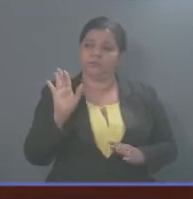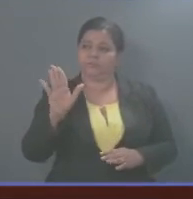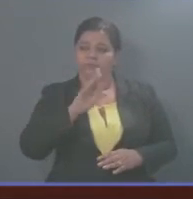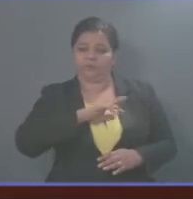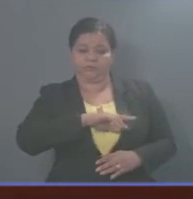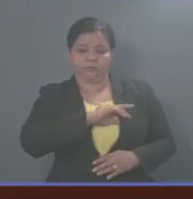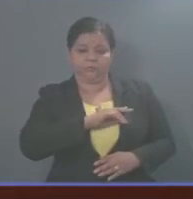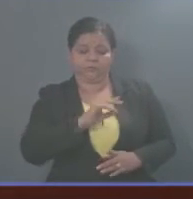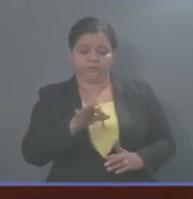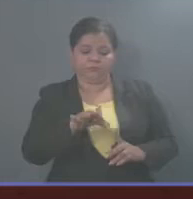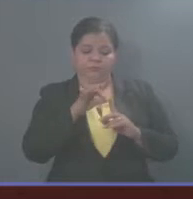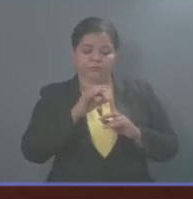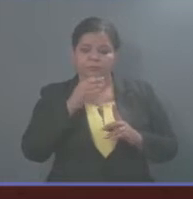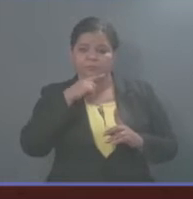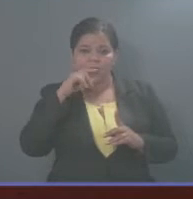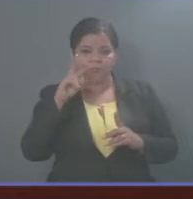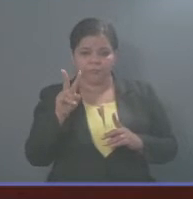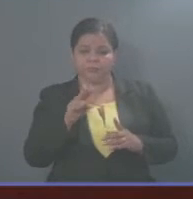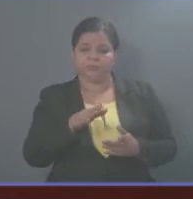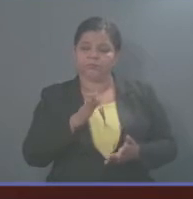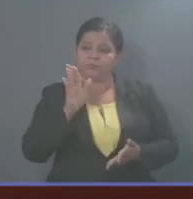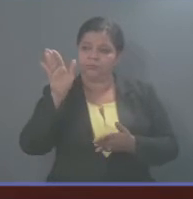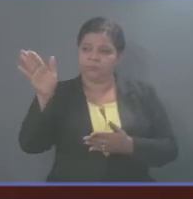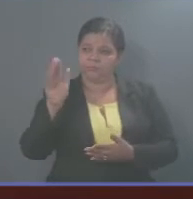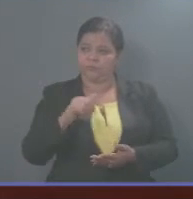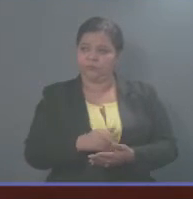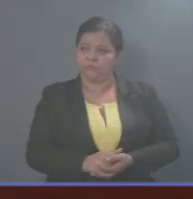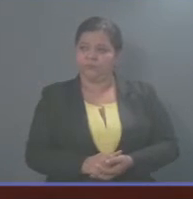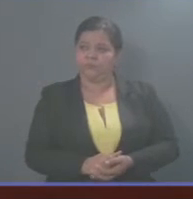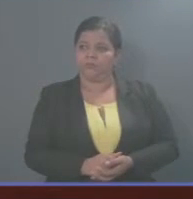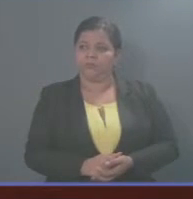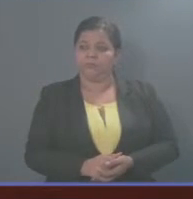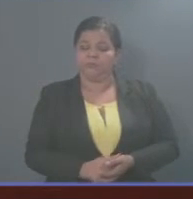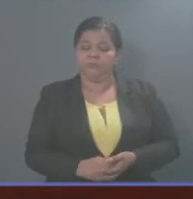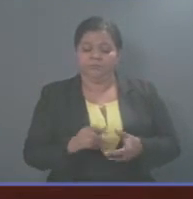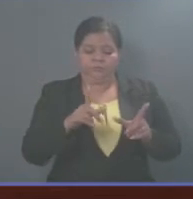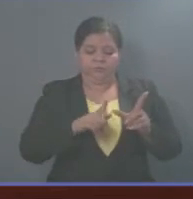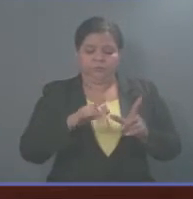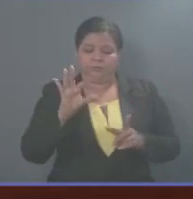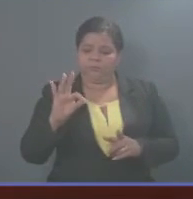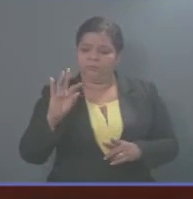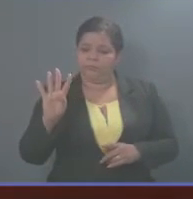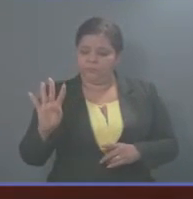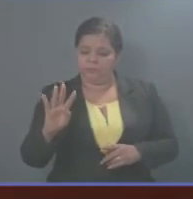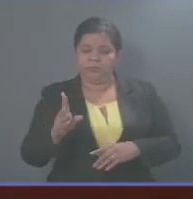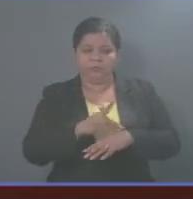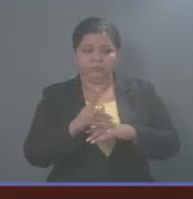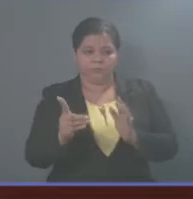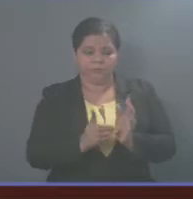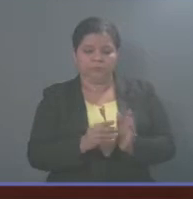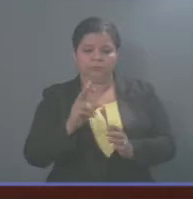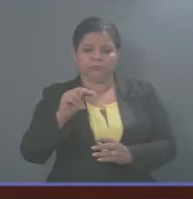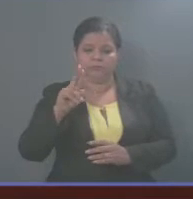de candidato del FMLN a la presidencia de la República. F4, iniciativa del diputado Numan